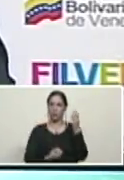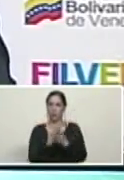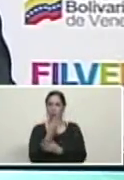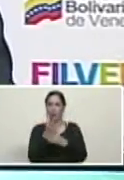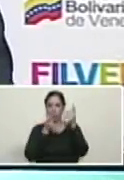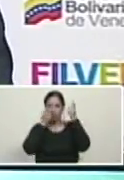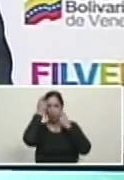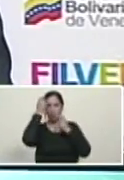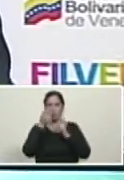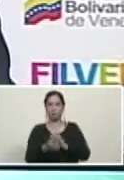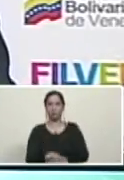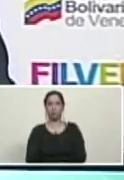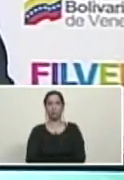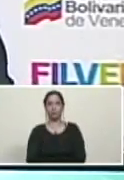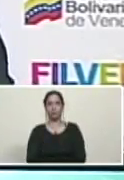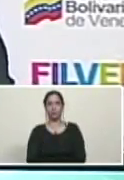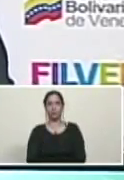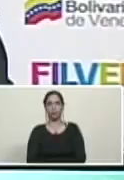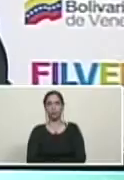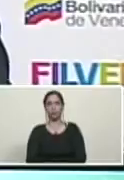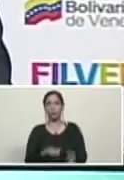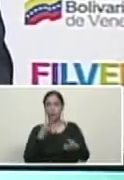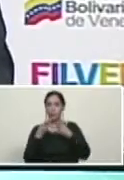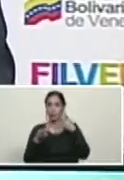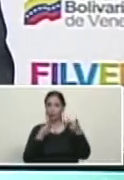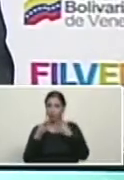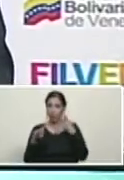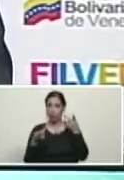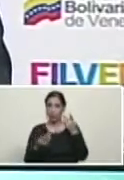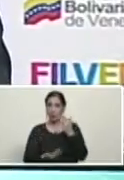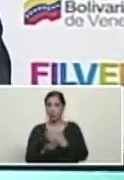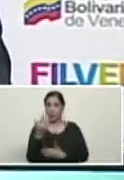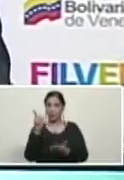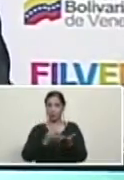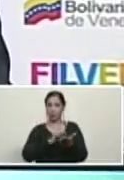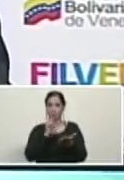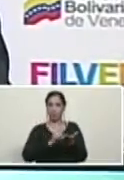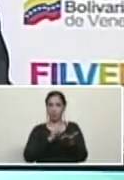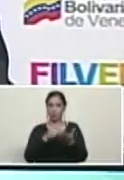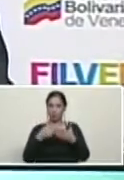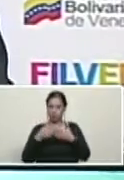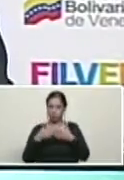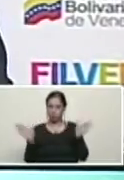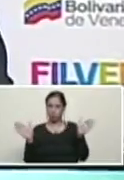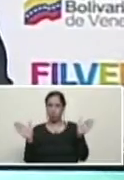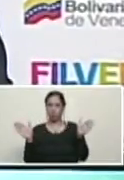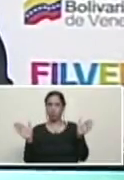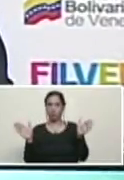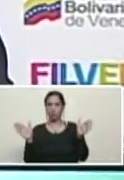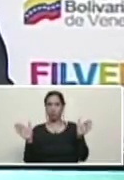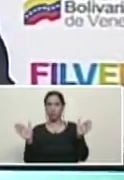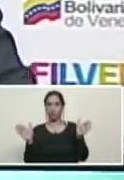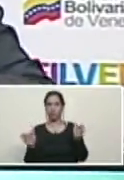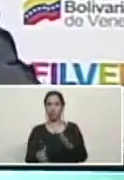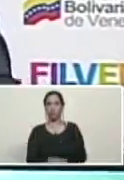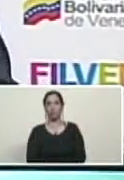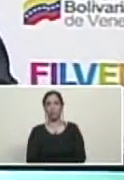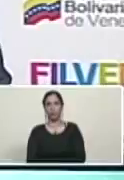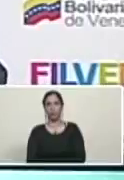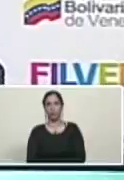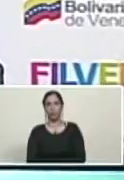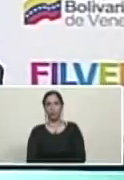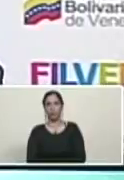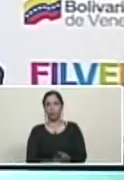comandante Chávez. La política editorial de amplio espectro, de amplia